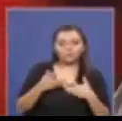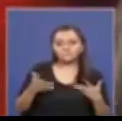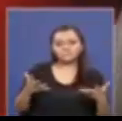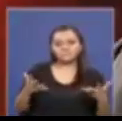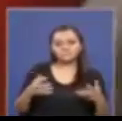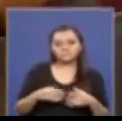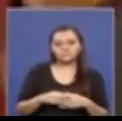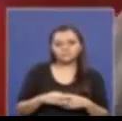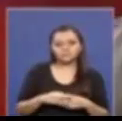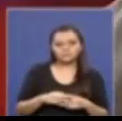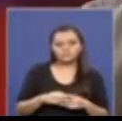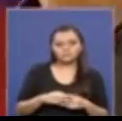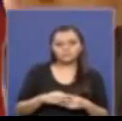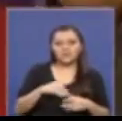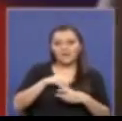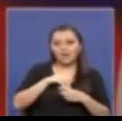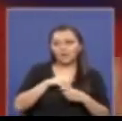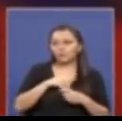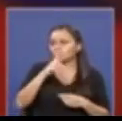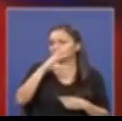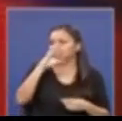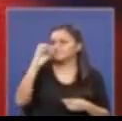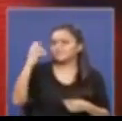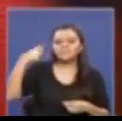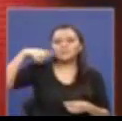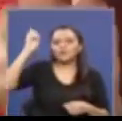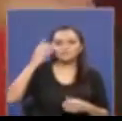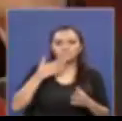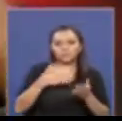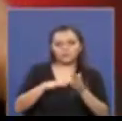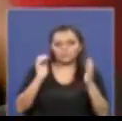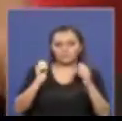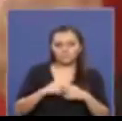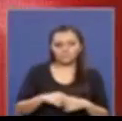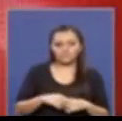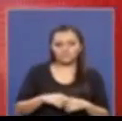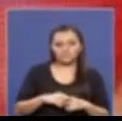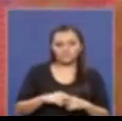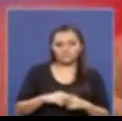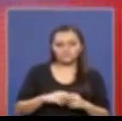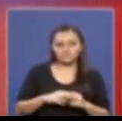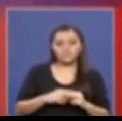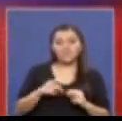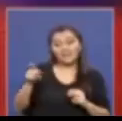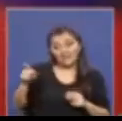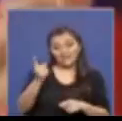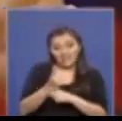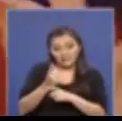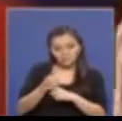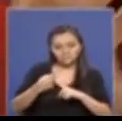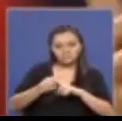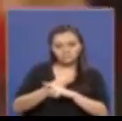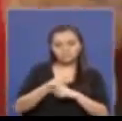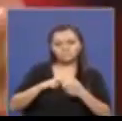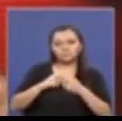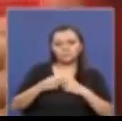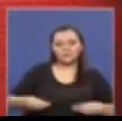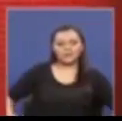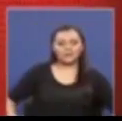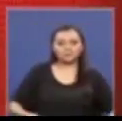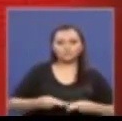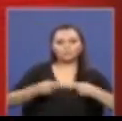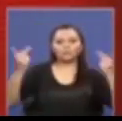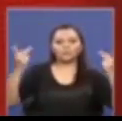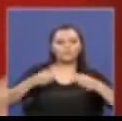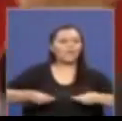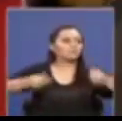aparece registrado como ahorramos 100 millones de dólares. Y este es el tan satanizado gasto público que es en verdad el mejor